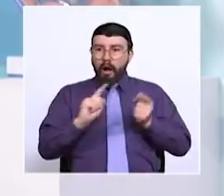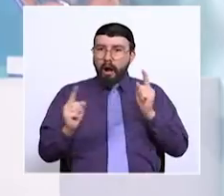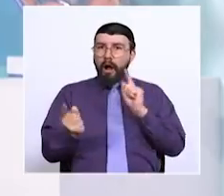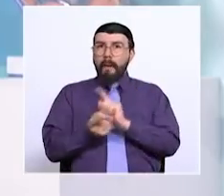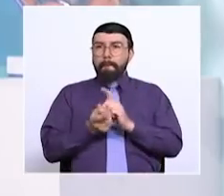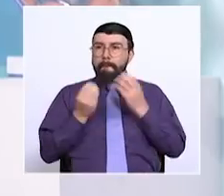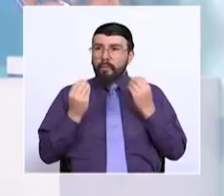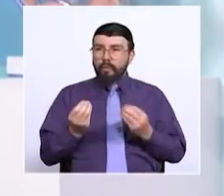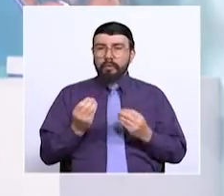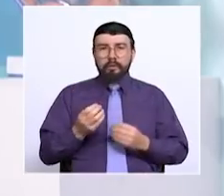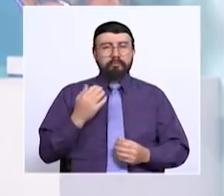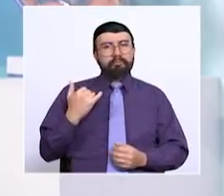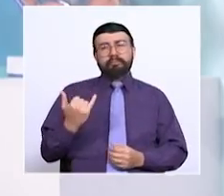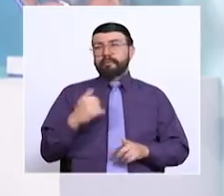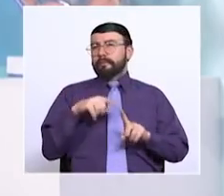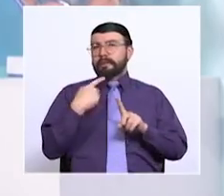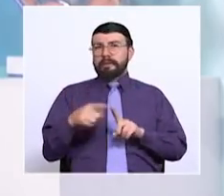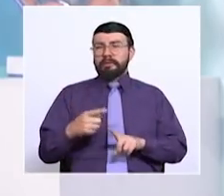más